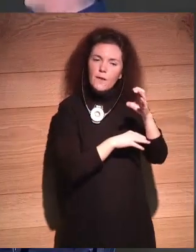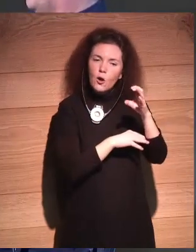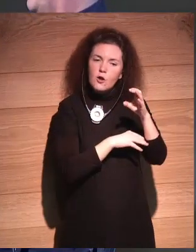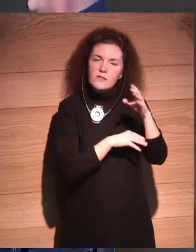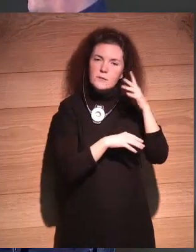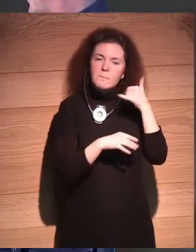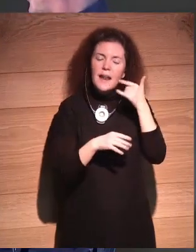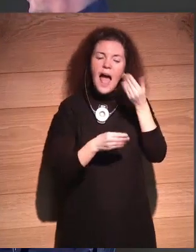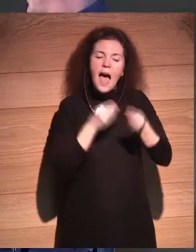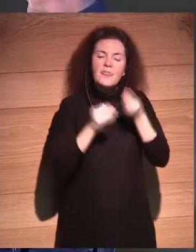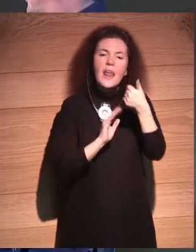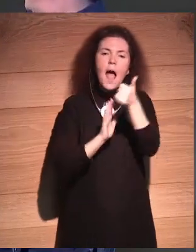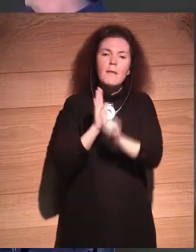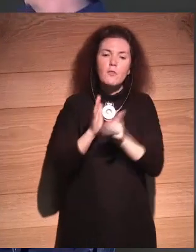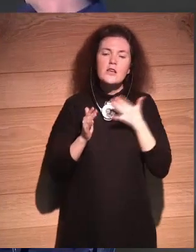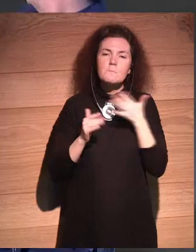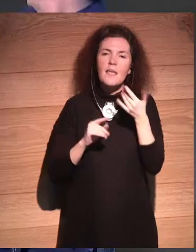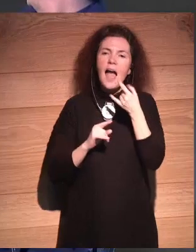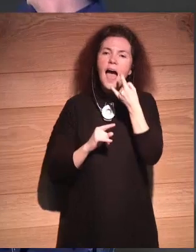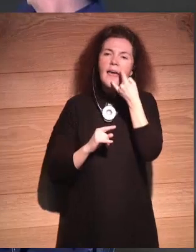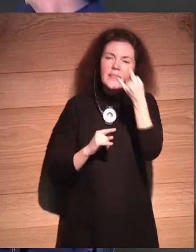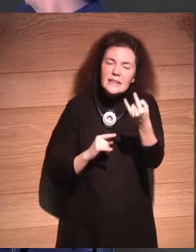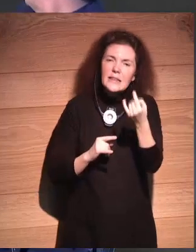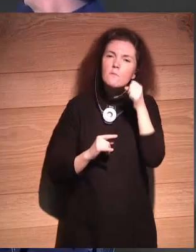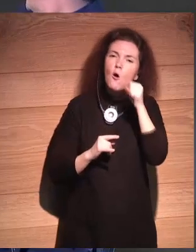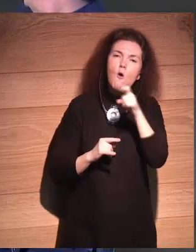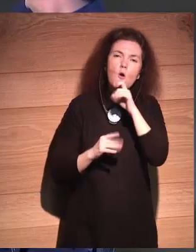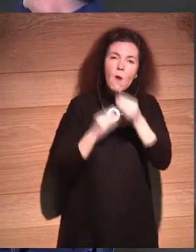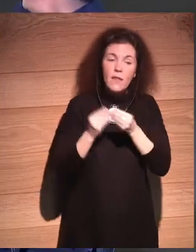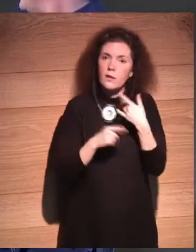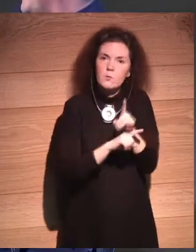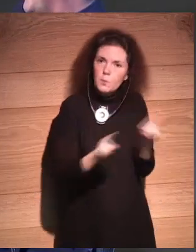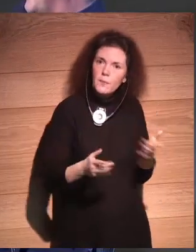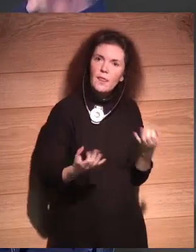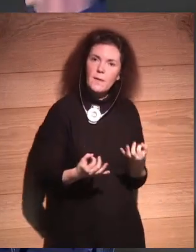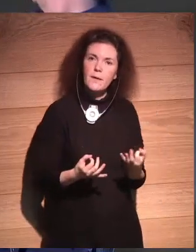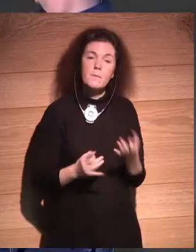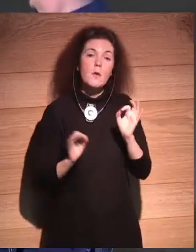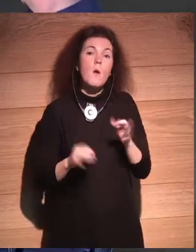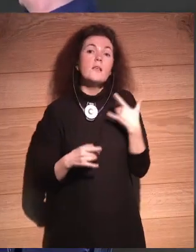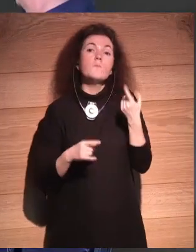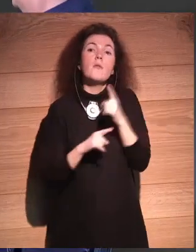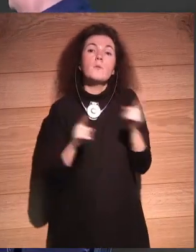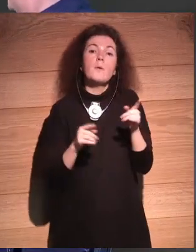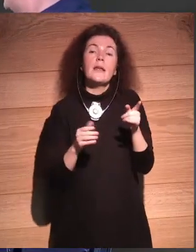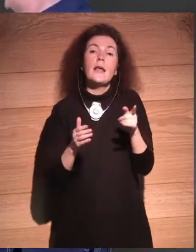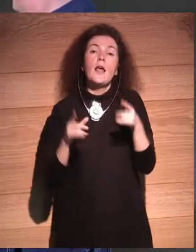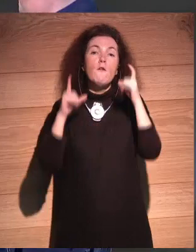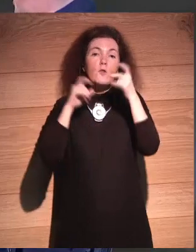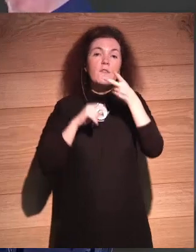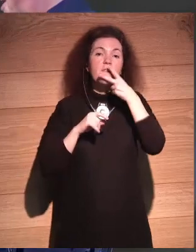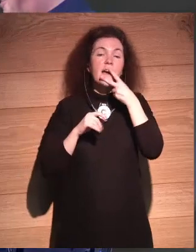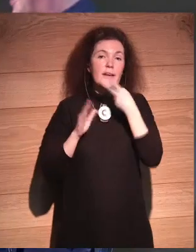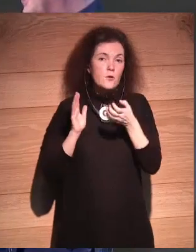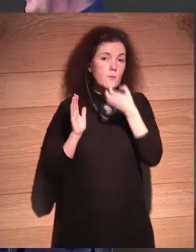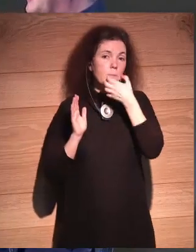sea adictiva a sus aplicaciones. Deberíamos de prohibirlo, igual que se puede prohibir la sustancia que se pone en un cigarrillo, o